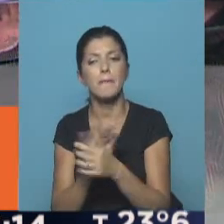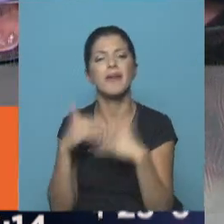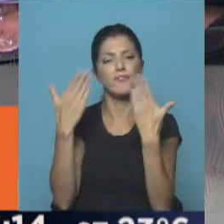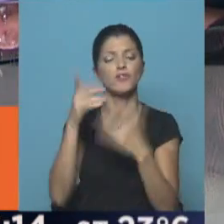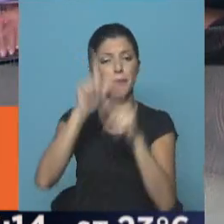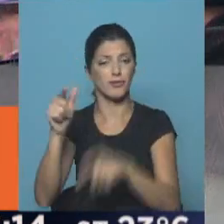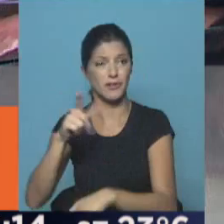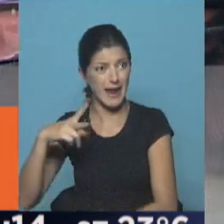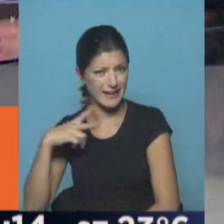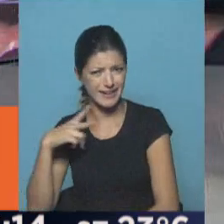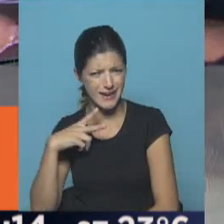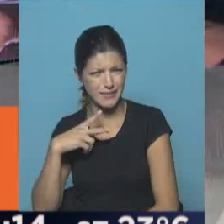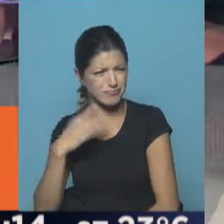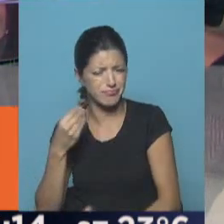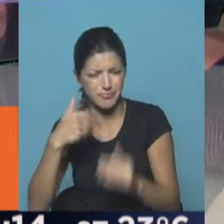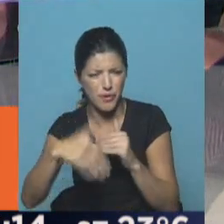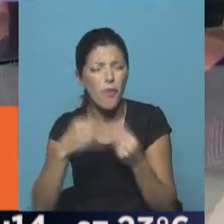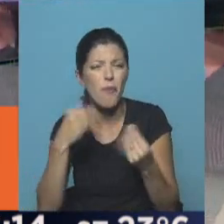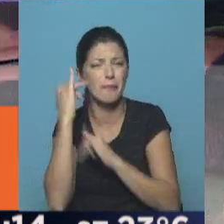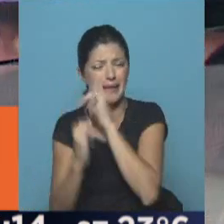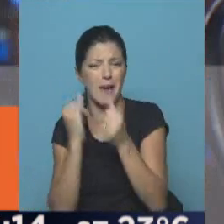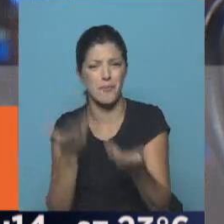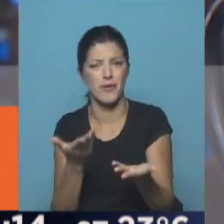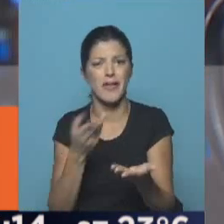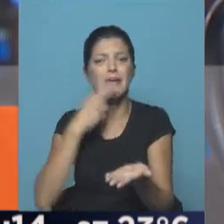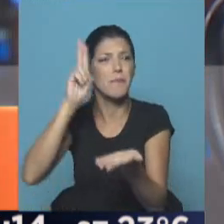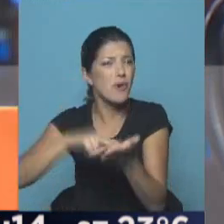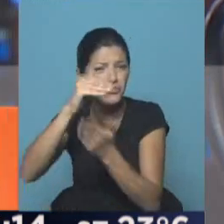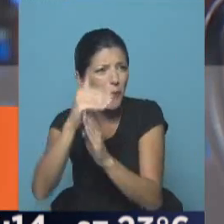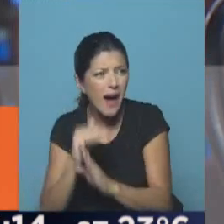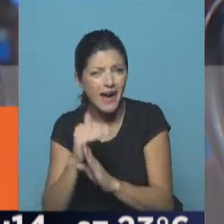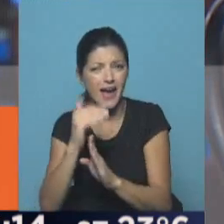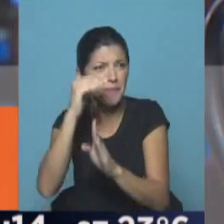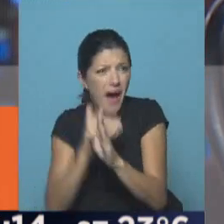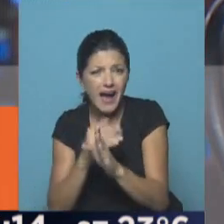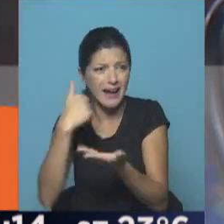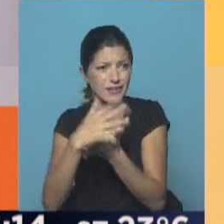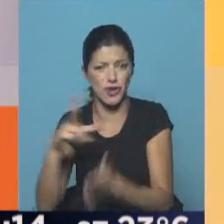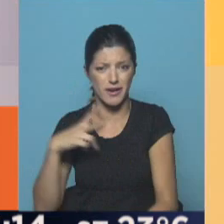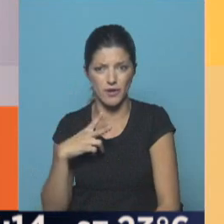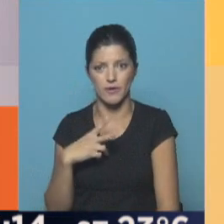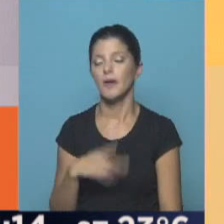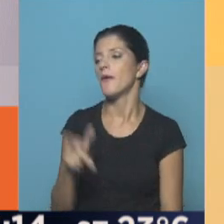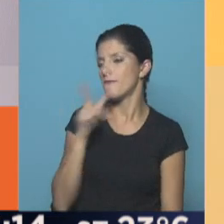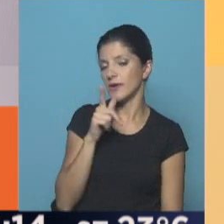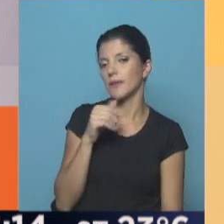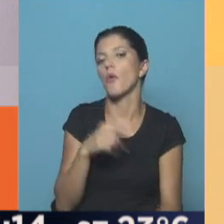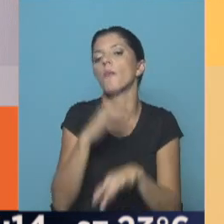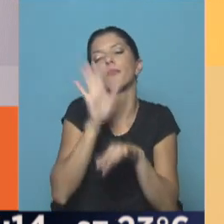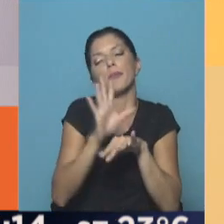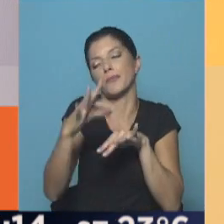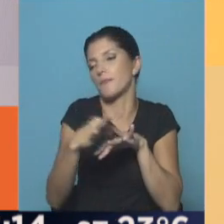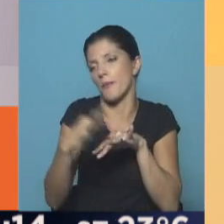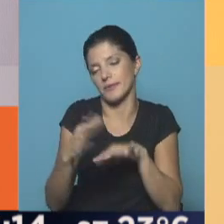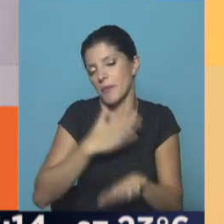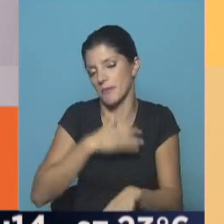ricos que se viene, ¿cómo lo podemos leer, digamos? Esta baja de impuestos, ¿cómo lo podemos leer? Yo creo que todavía hay que seguir leyéndolo como una promesa, como una